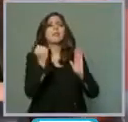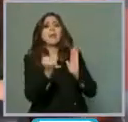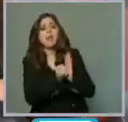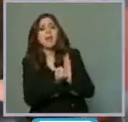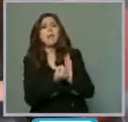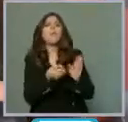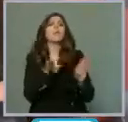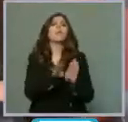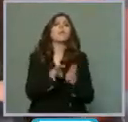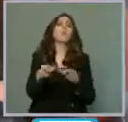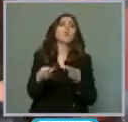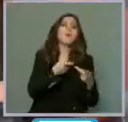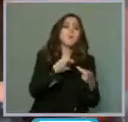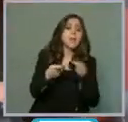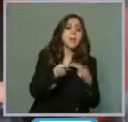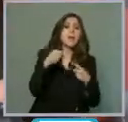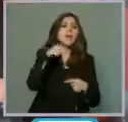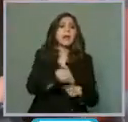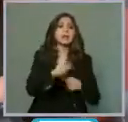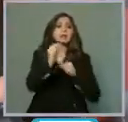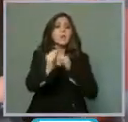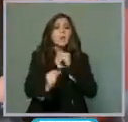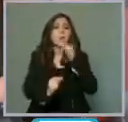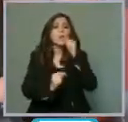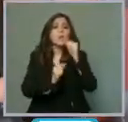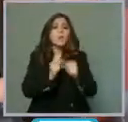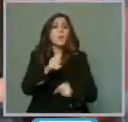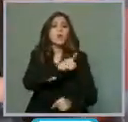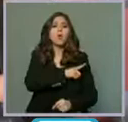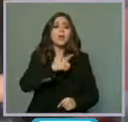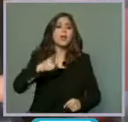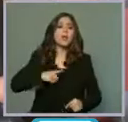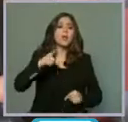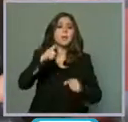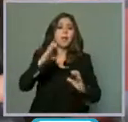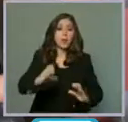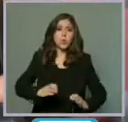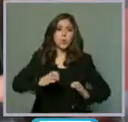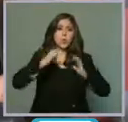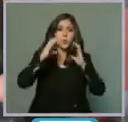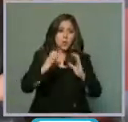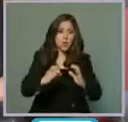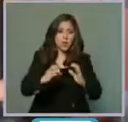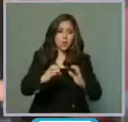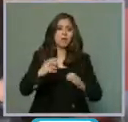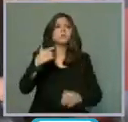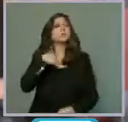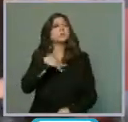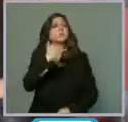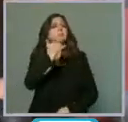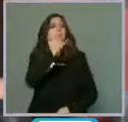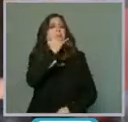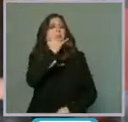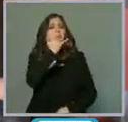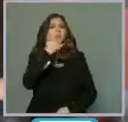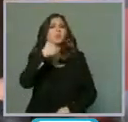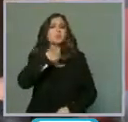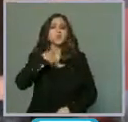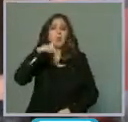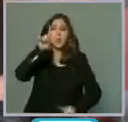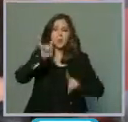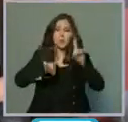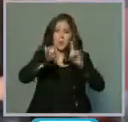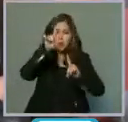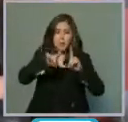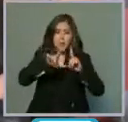como que son procesos mucho más cuidados. Claro. A mí me queda la duda entonces, el valor nutricional